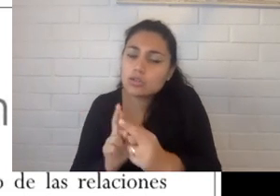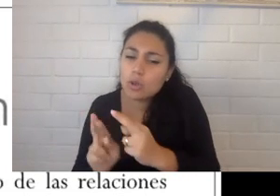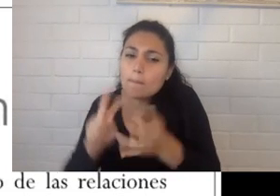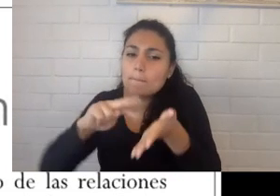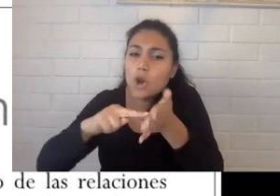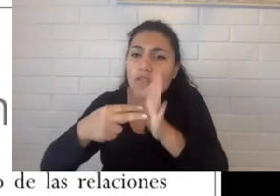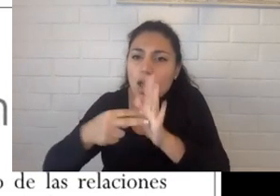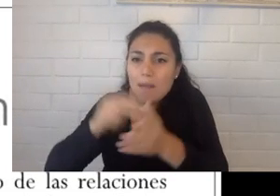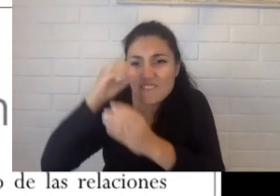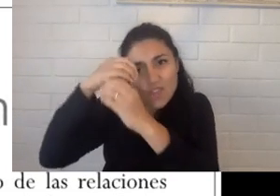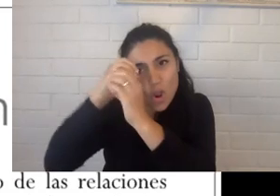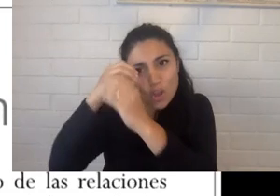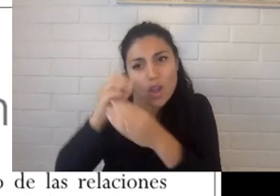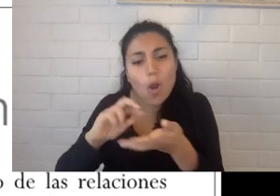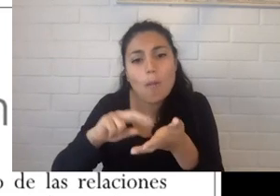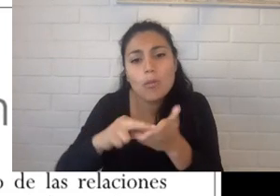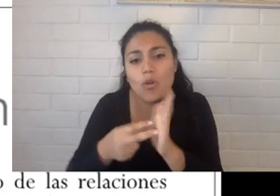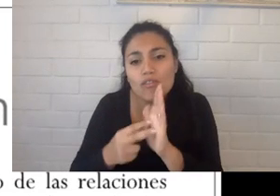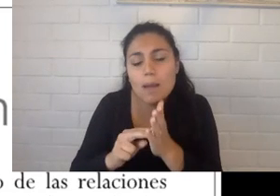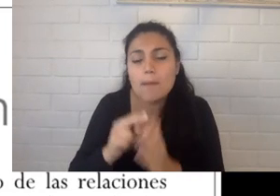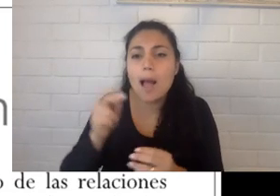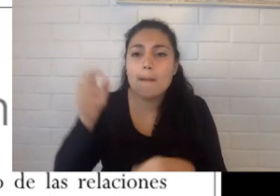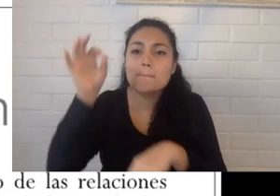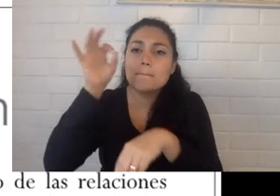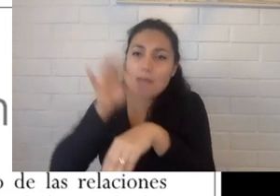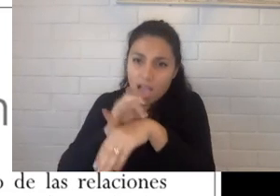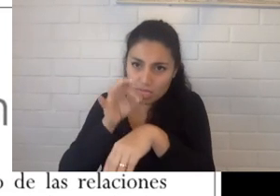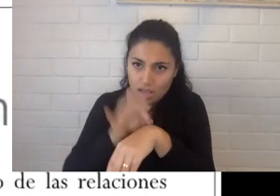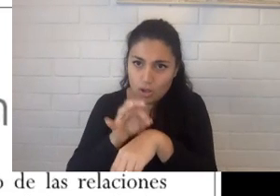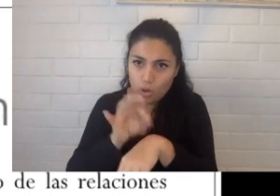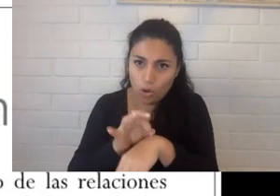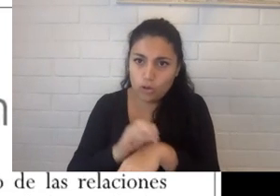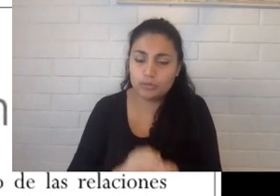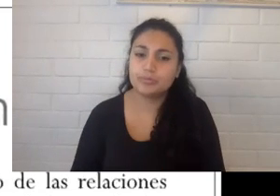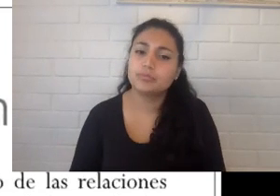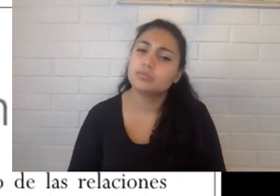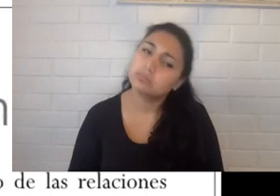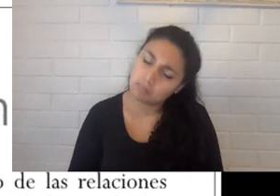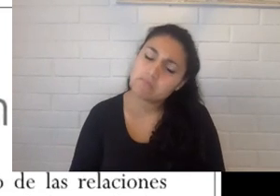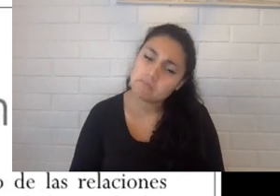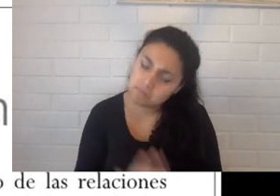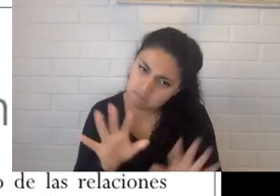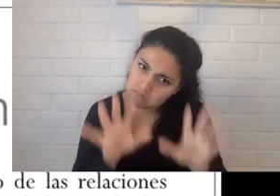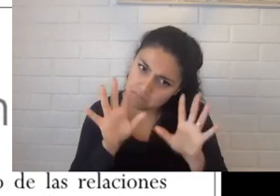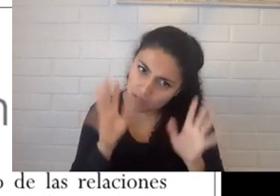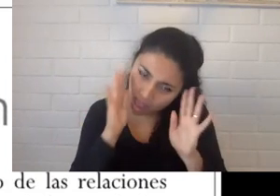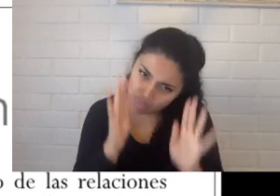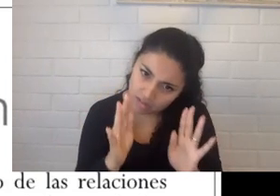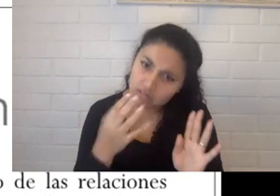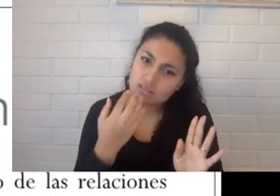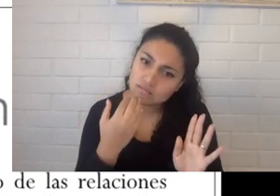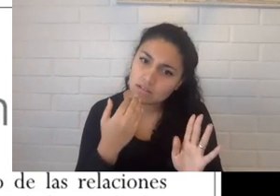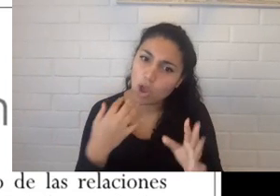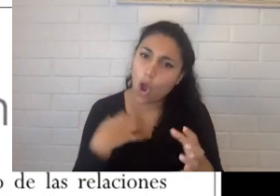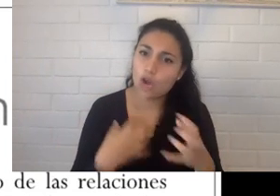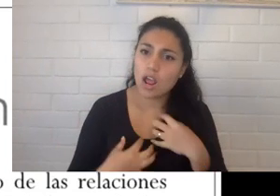¿ya? Acá lo que me llama la atención es que no solo, que además menciona los órganos, un